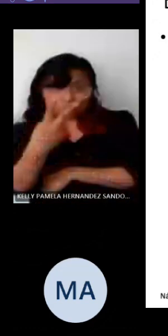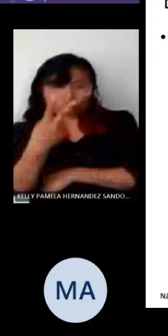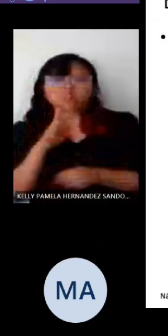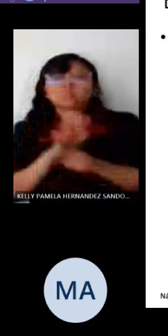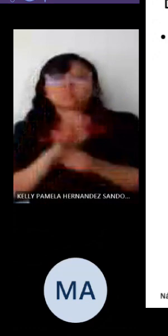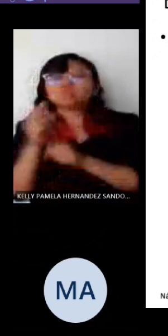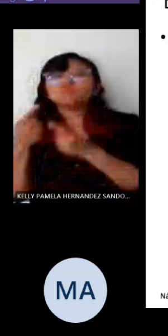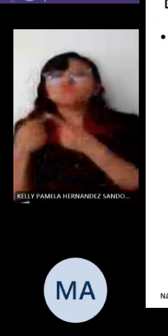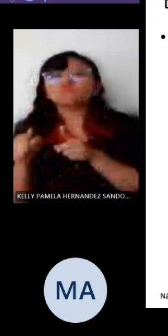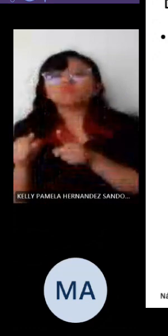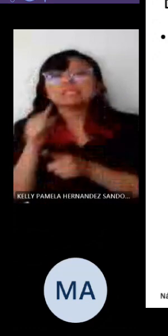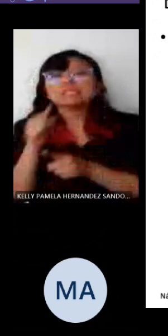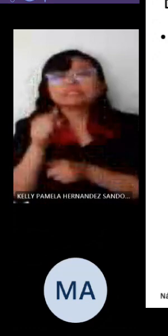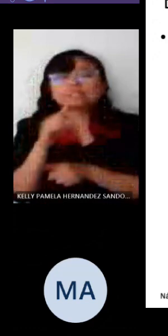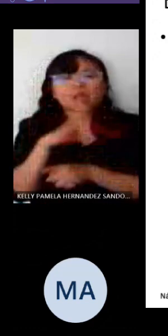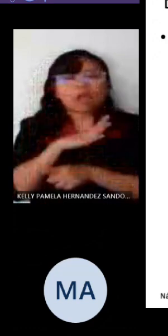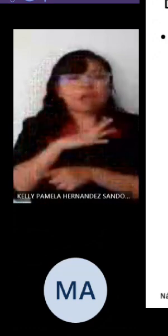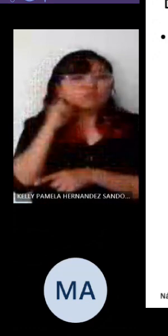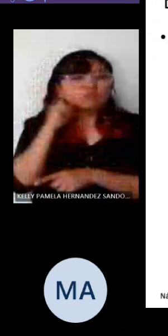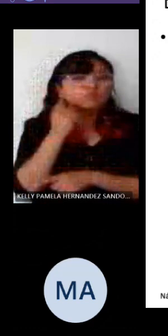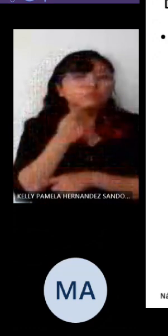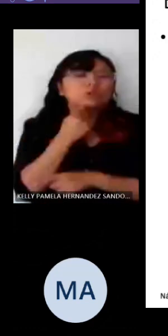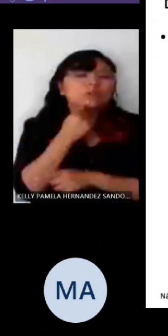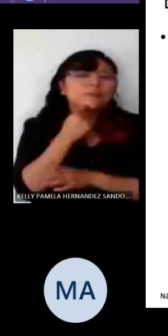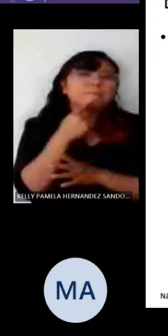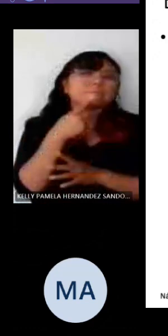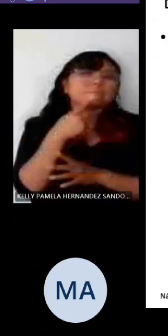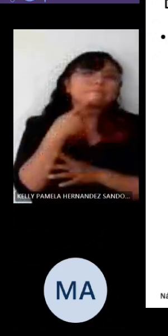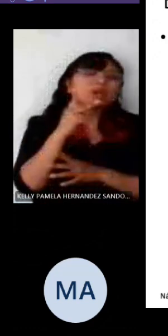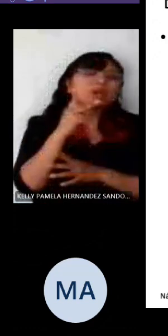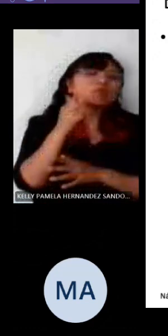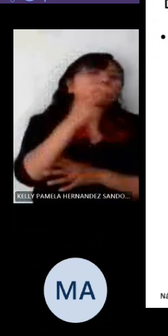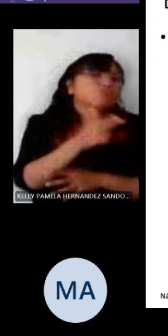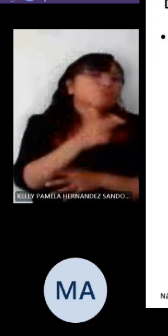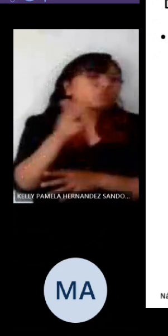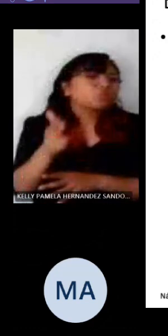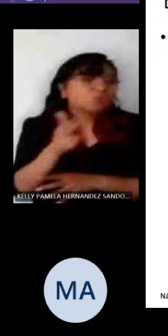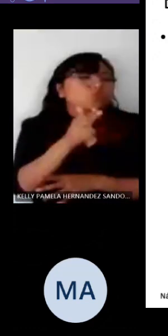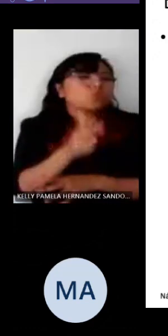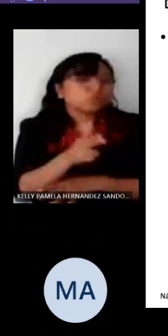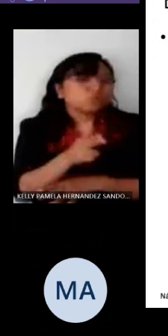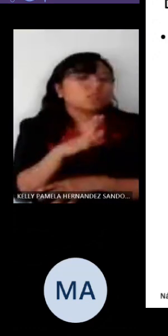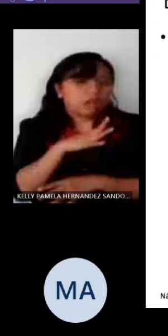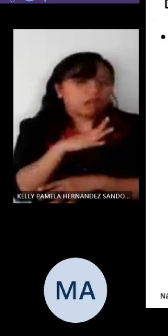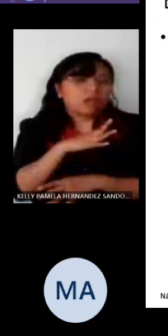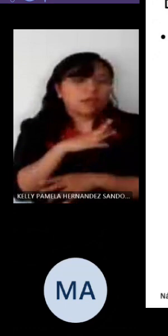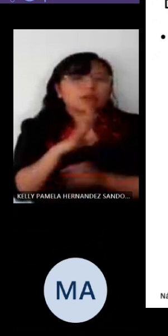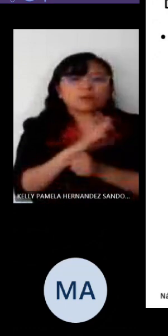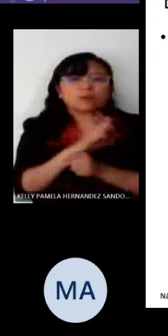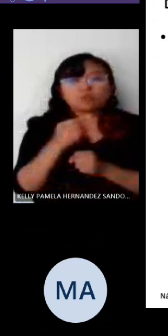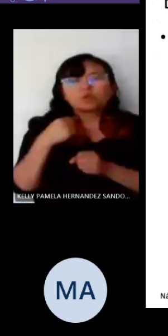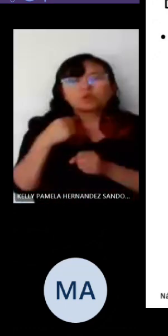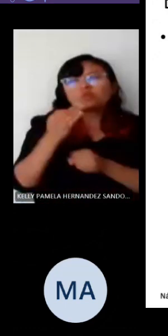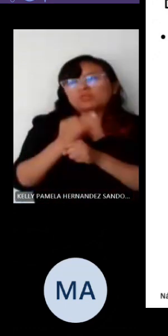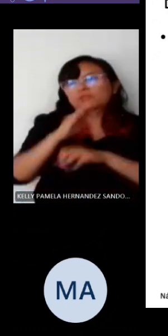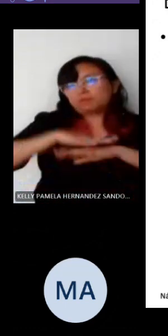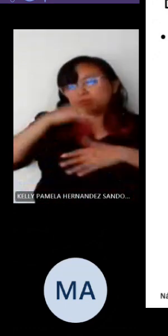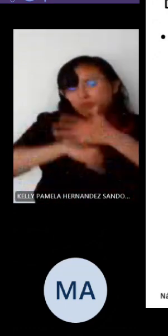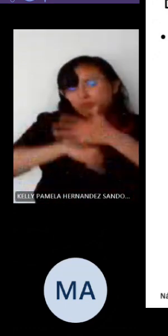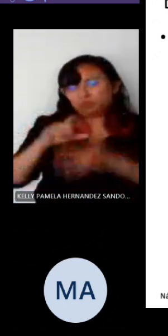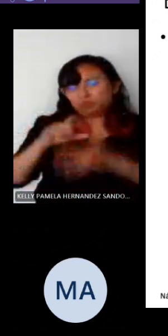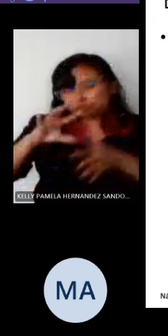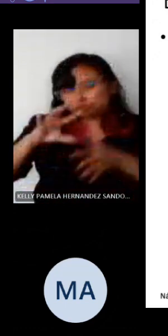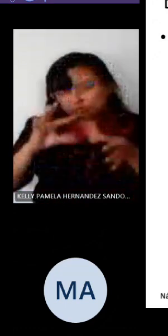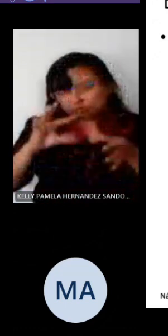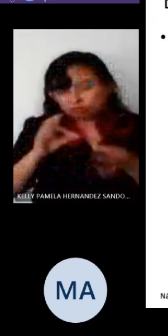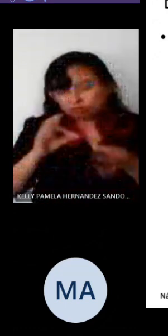la sordera es moderada y sobre todo en los sonidos de baja frecuencia, que todo esto se los van a explicar un poquito más adelante, pero para